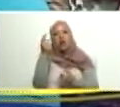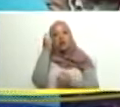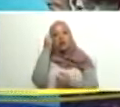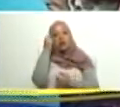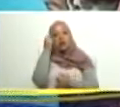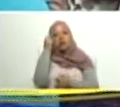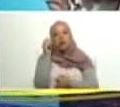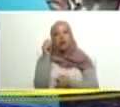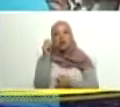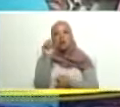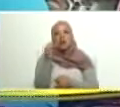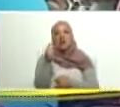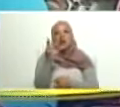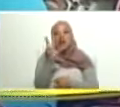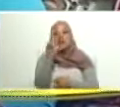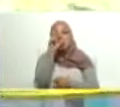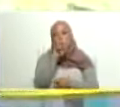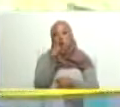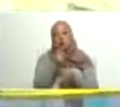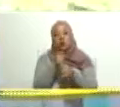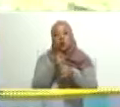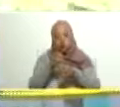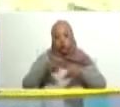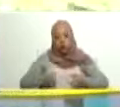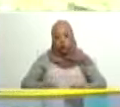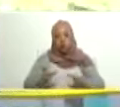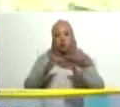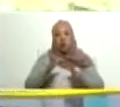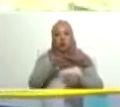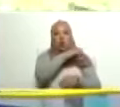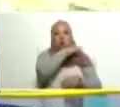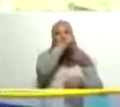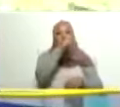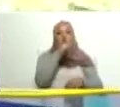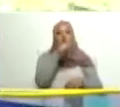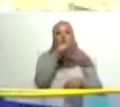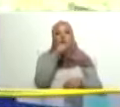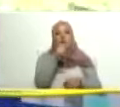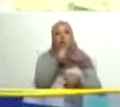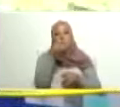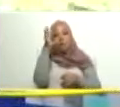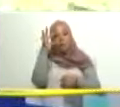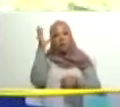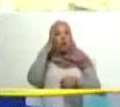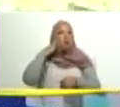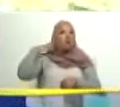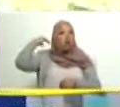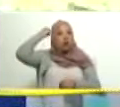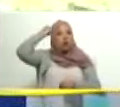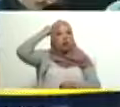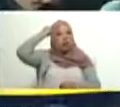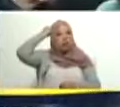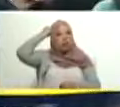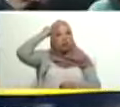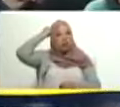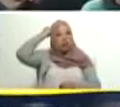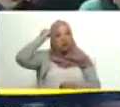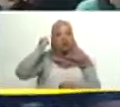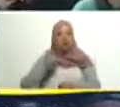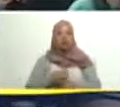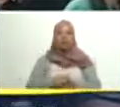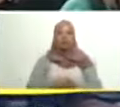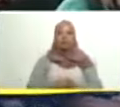el tricentenario del nacimiento del generalísimo Francisco de Miranda.